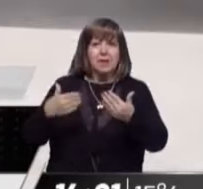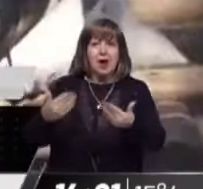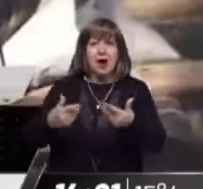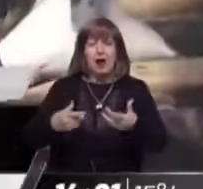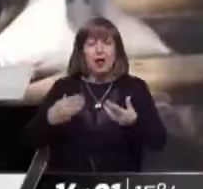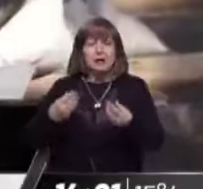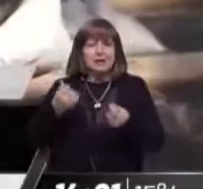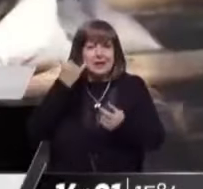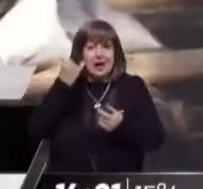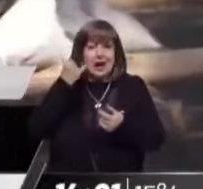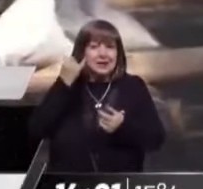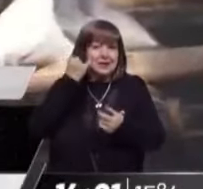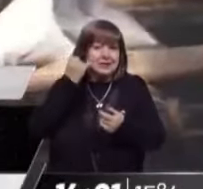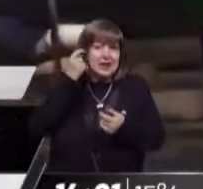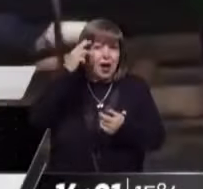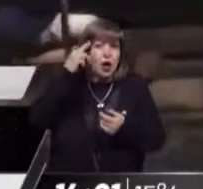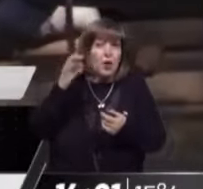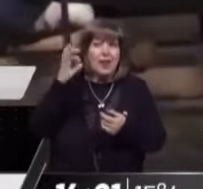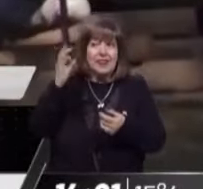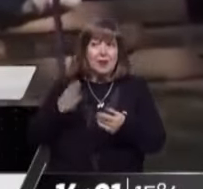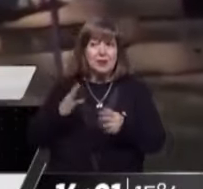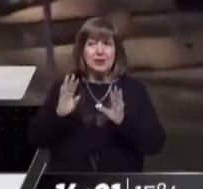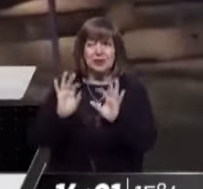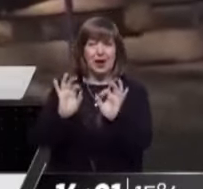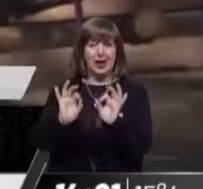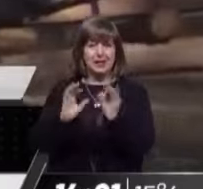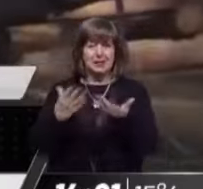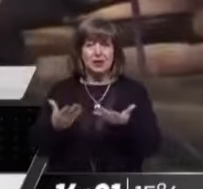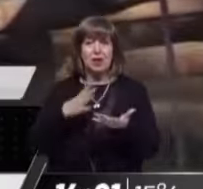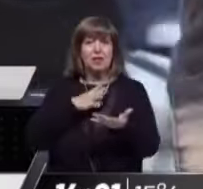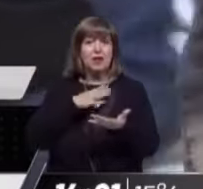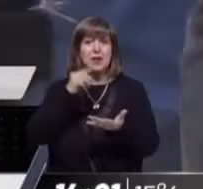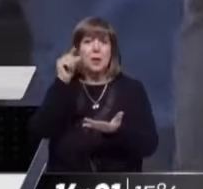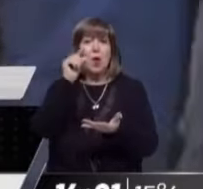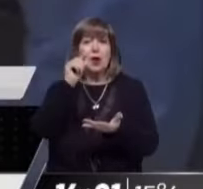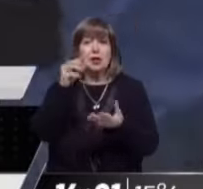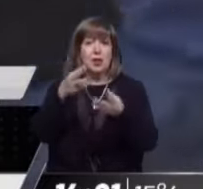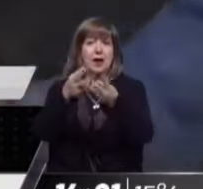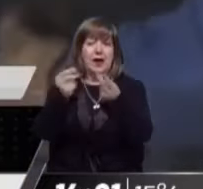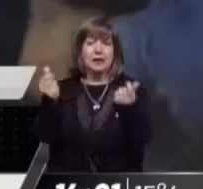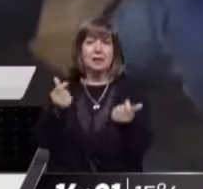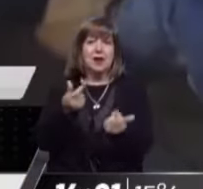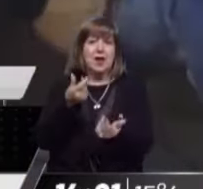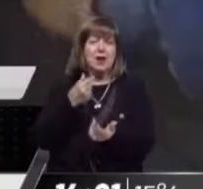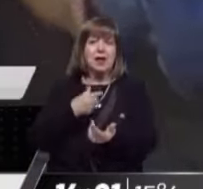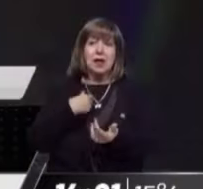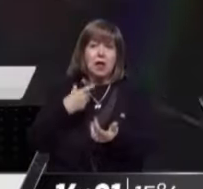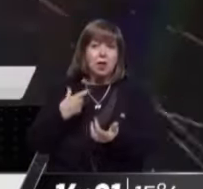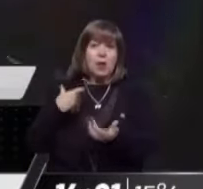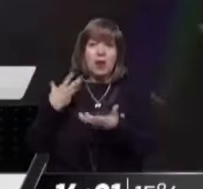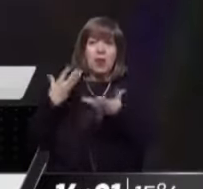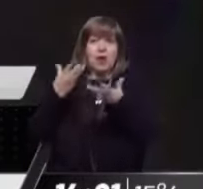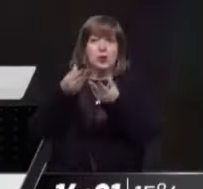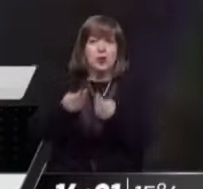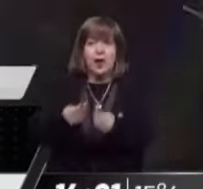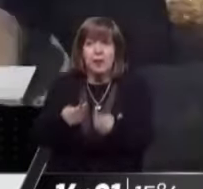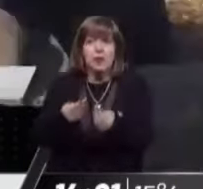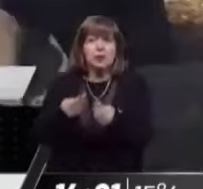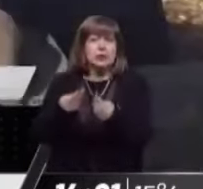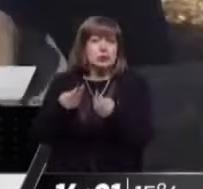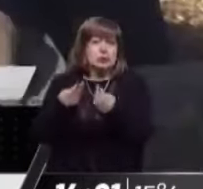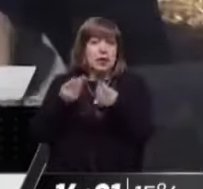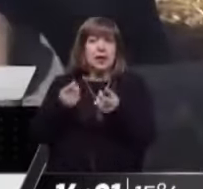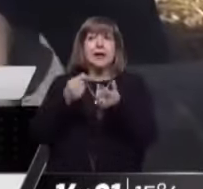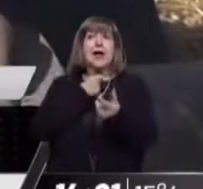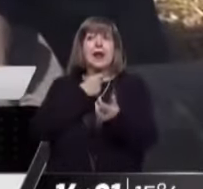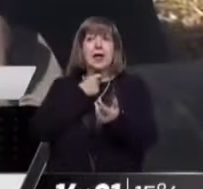usado. Entonces, estamos sosteniendo esto y confiamos mucho en que,